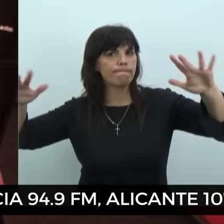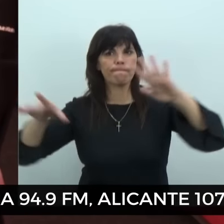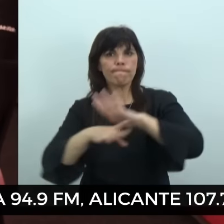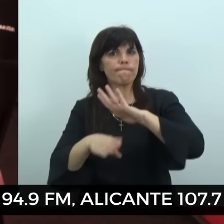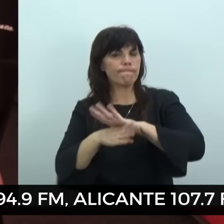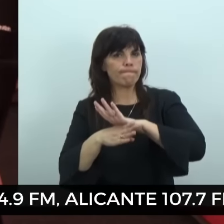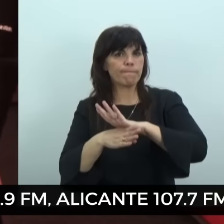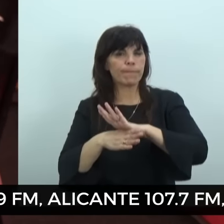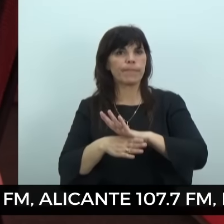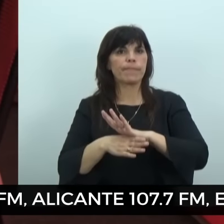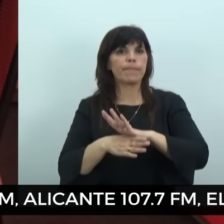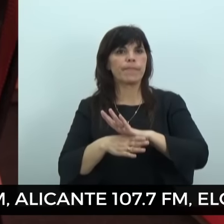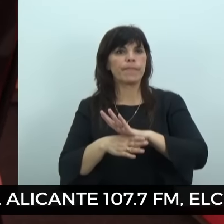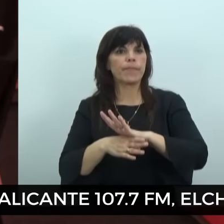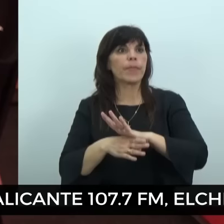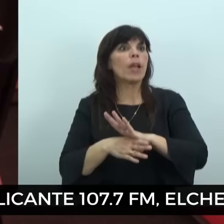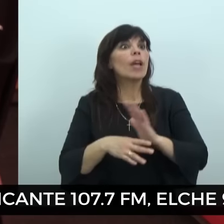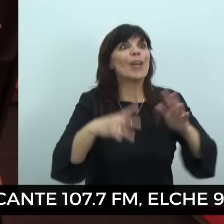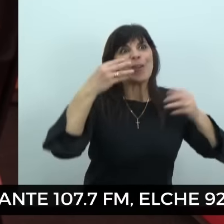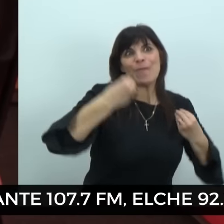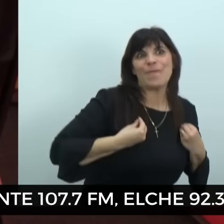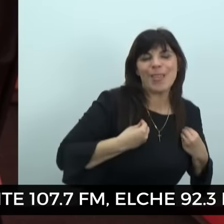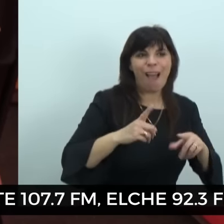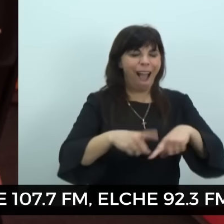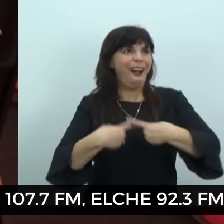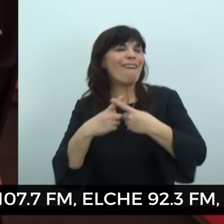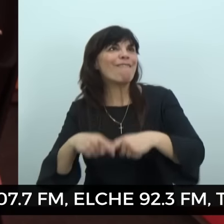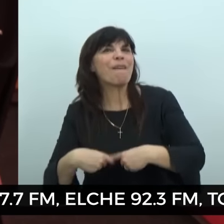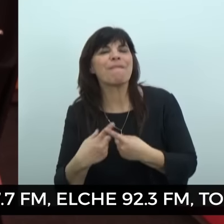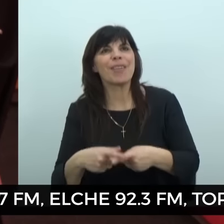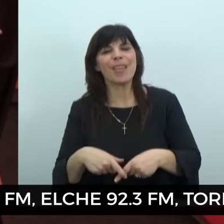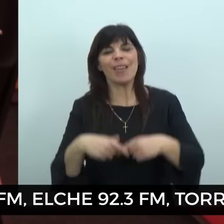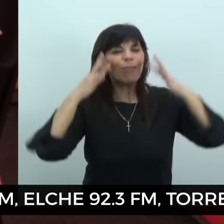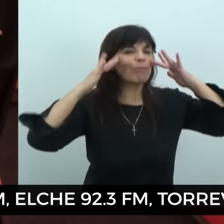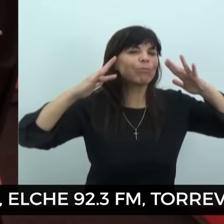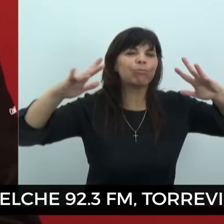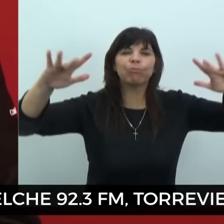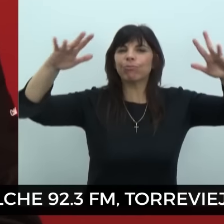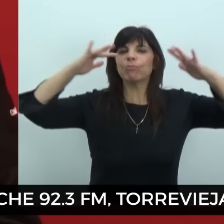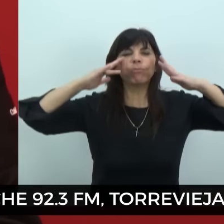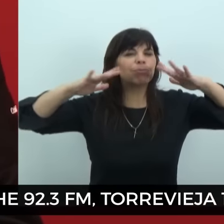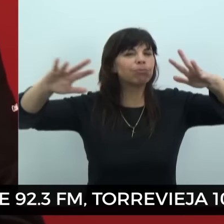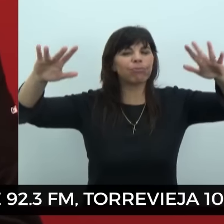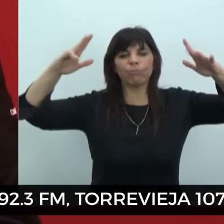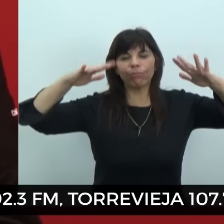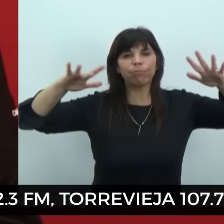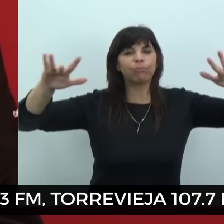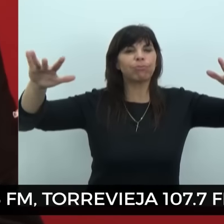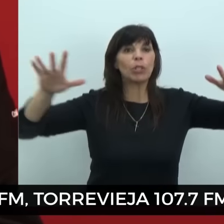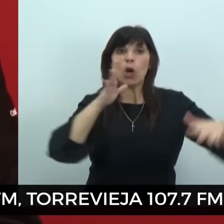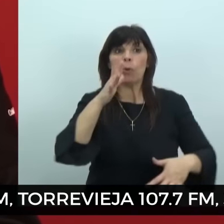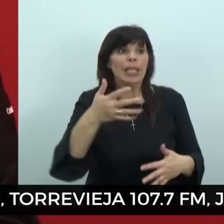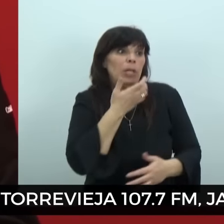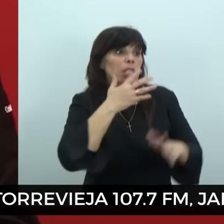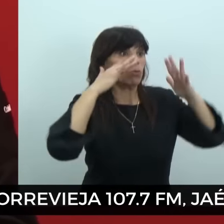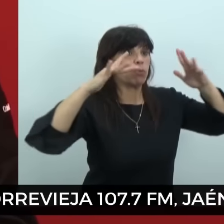soñar sobre tu vida, sobre tu familia. No dejes de soñar Porque si dejas de